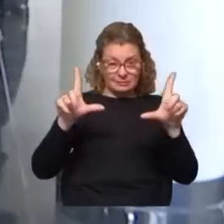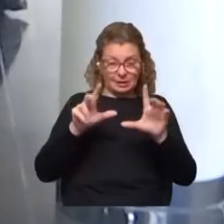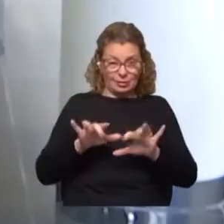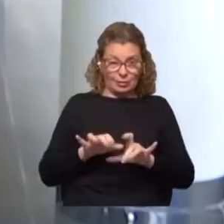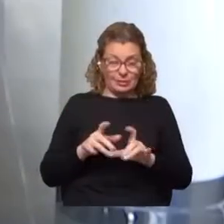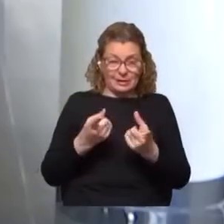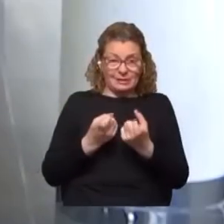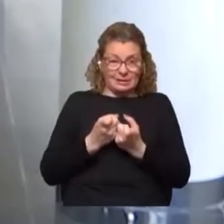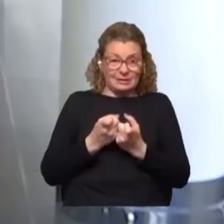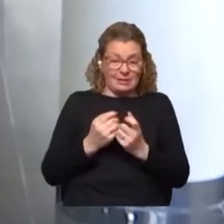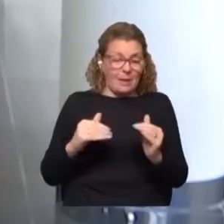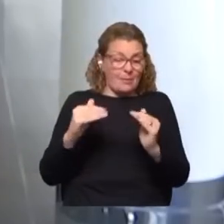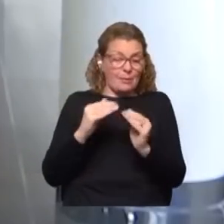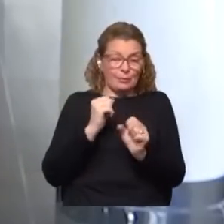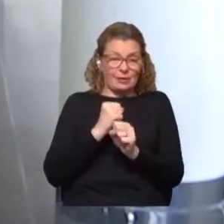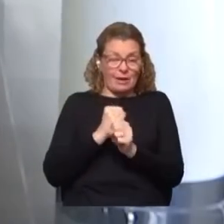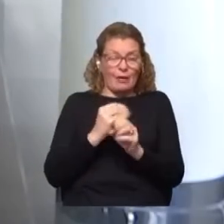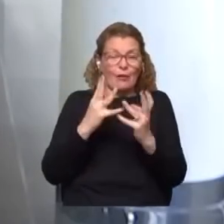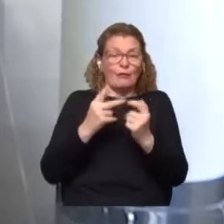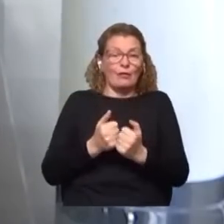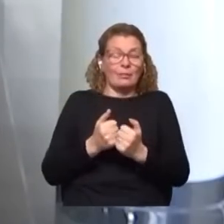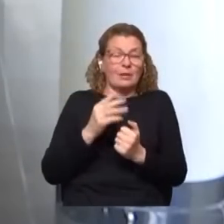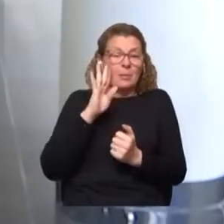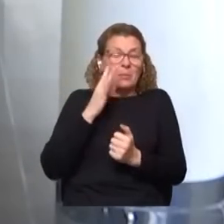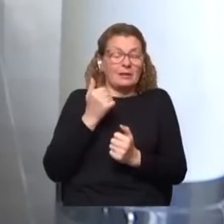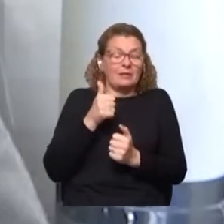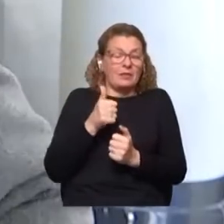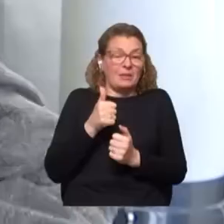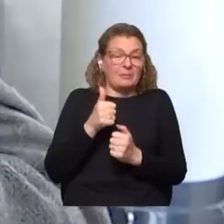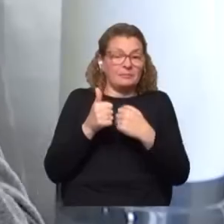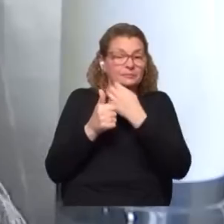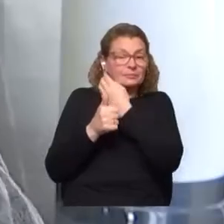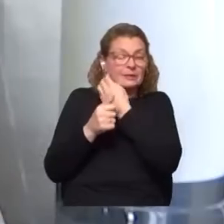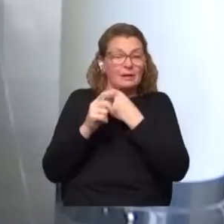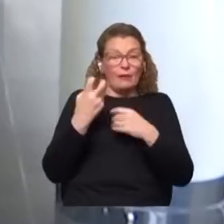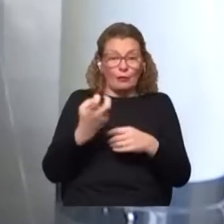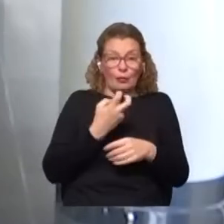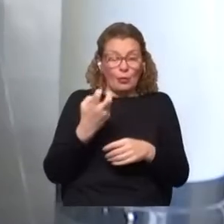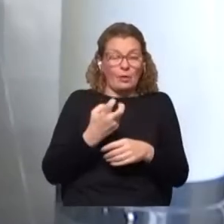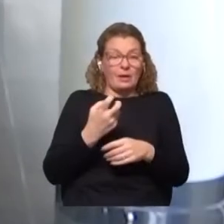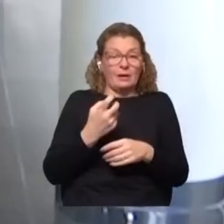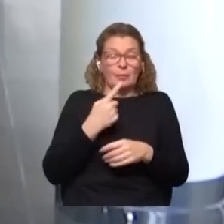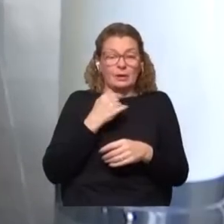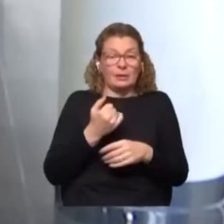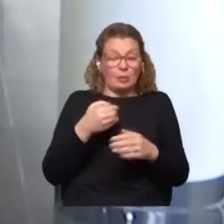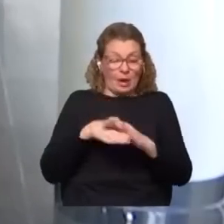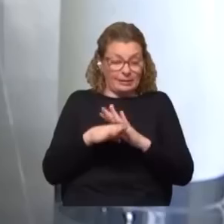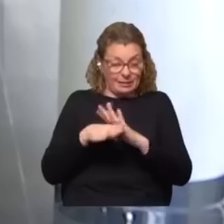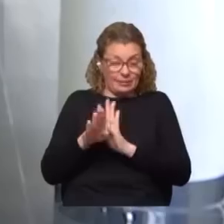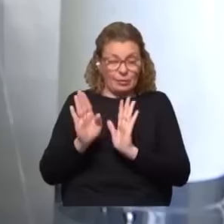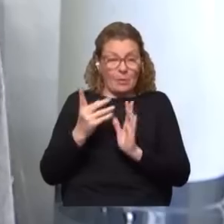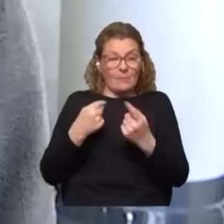el mismo que se necesita para eso de manera que digo me parece bien que que que se busque que que haya acceso